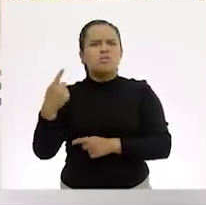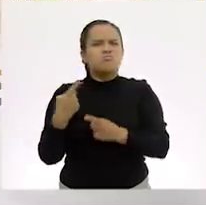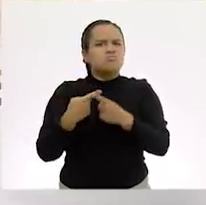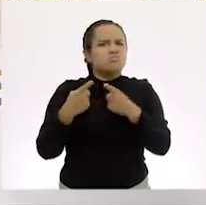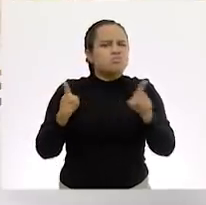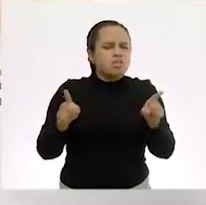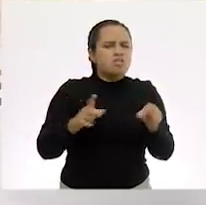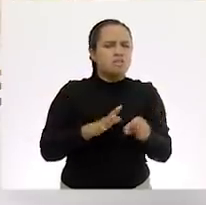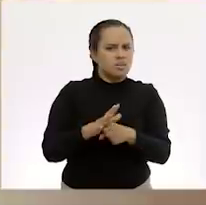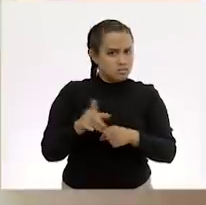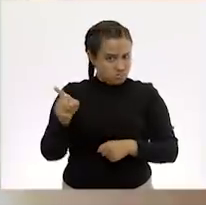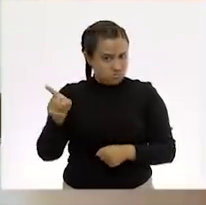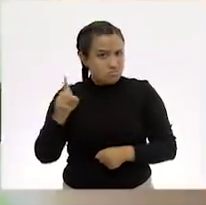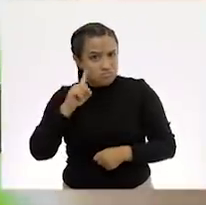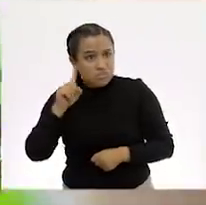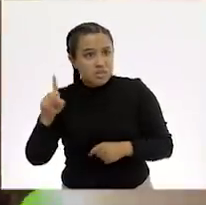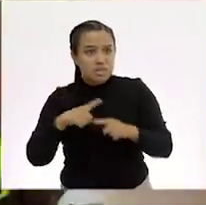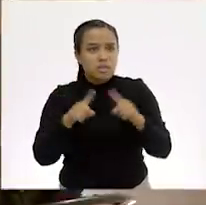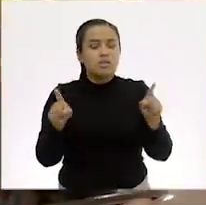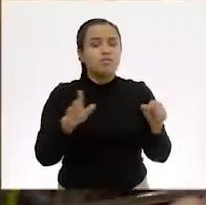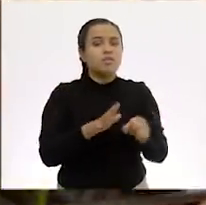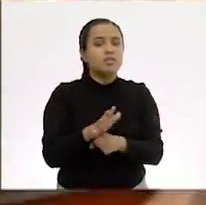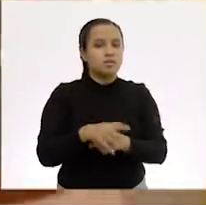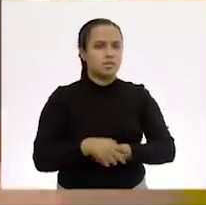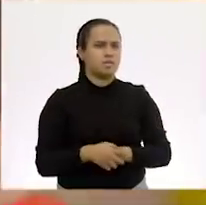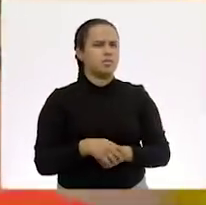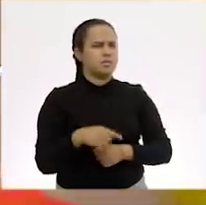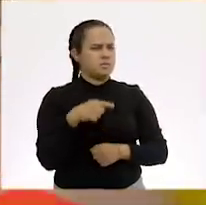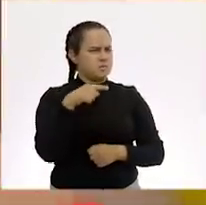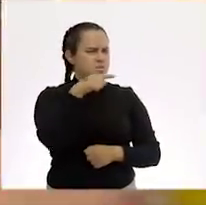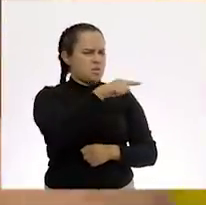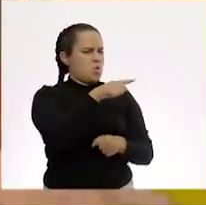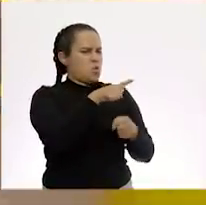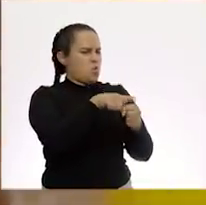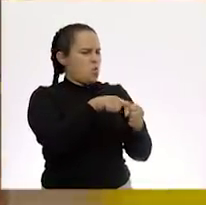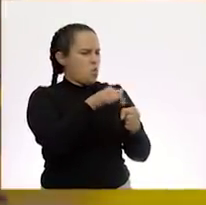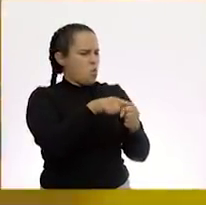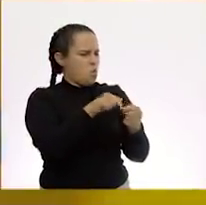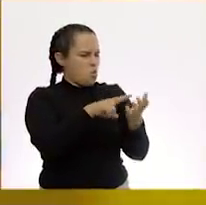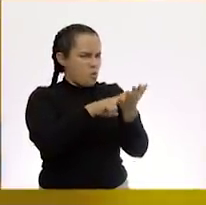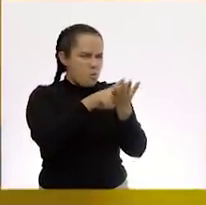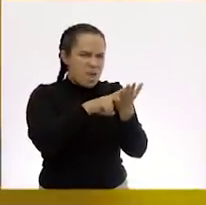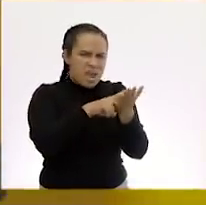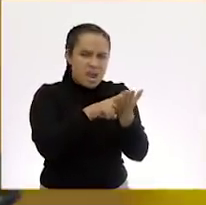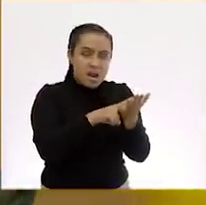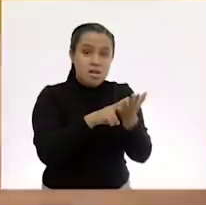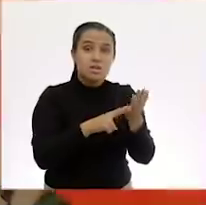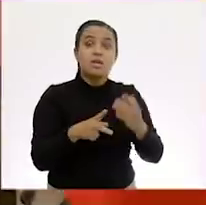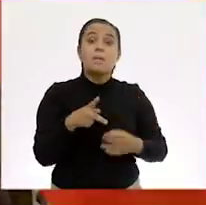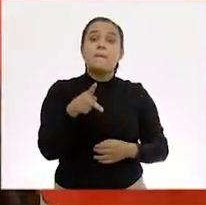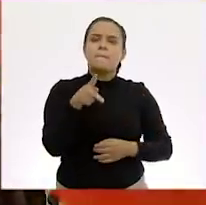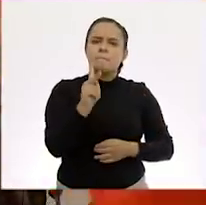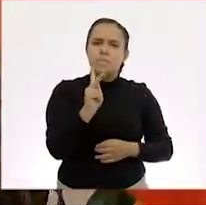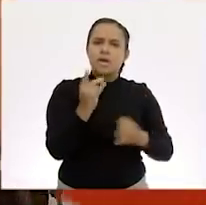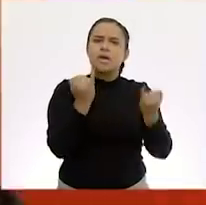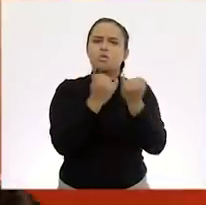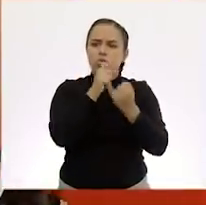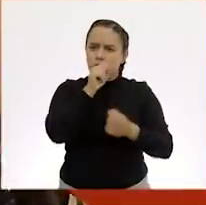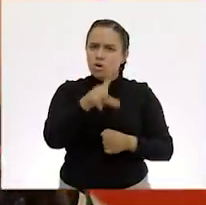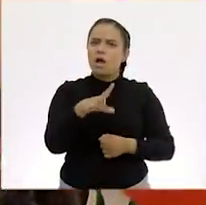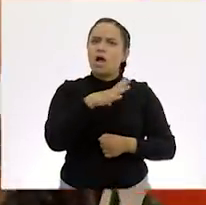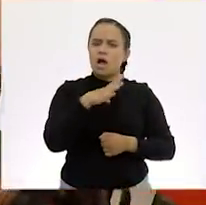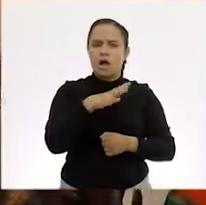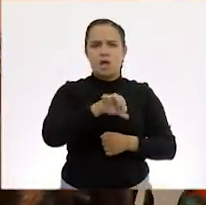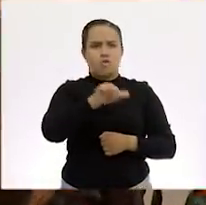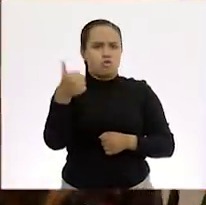planta? ¿Ves algo diferente, Ruth, a las demás? Pues tiene un poquito de verde, pero también tiene otros colores.